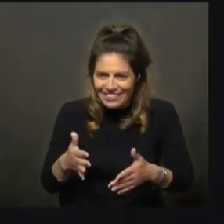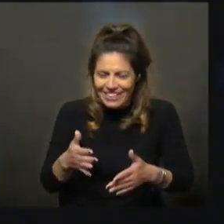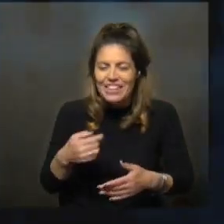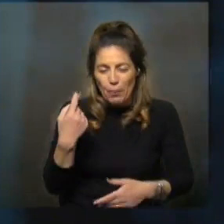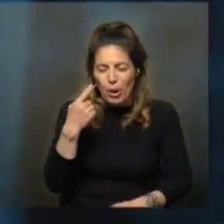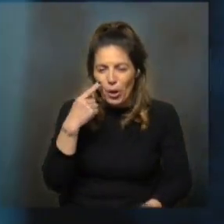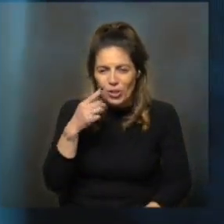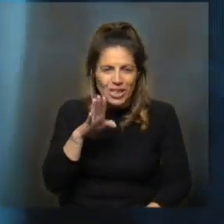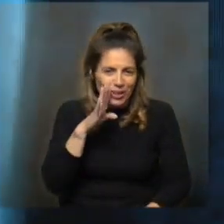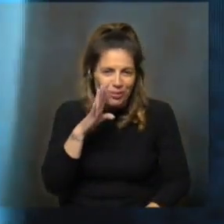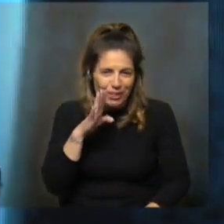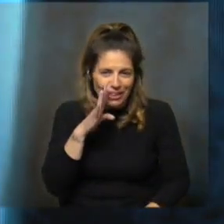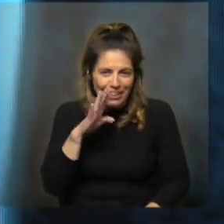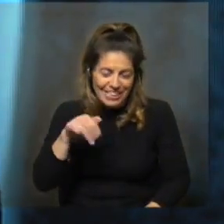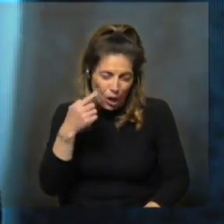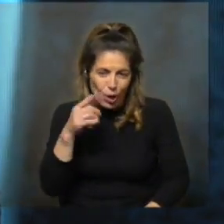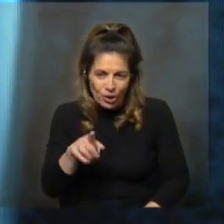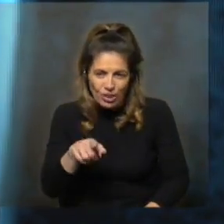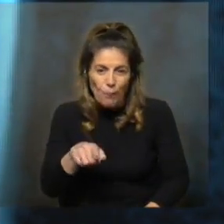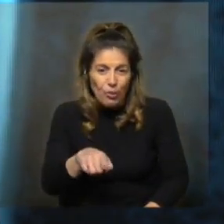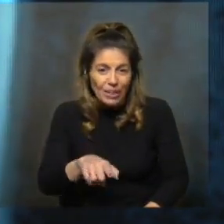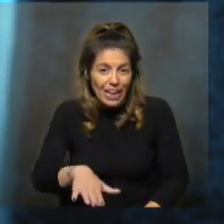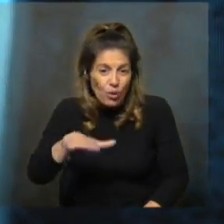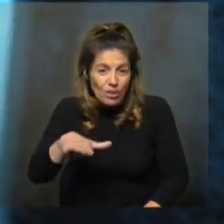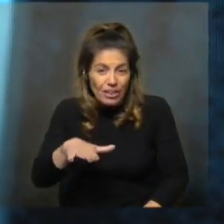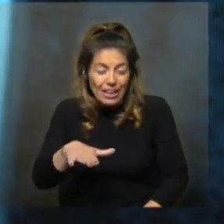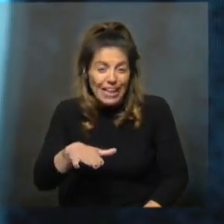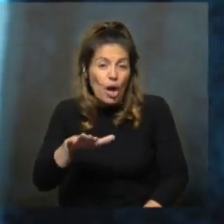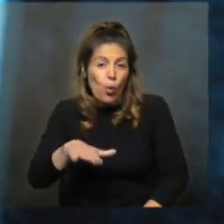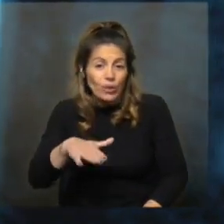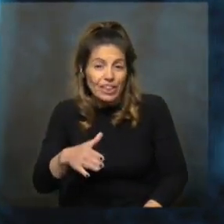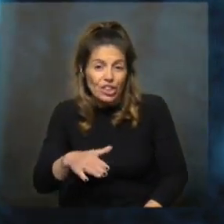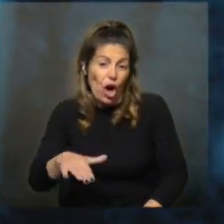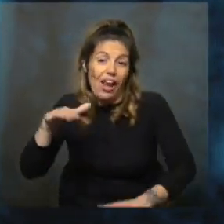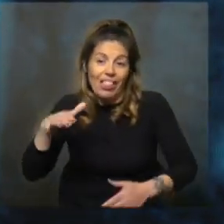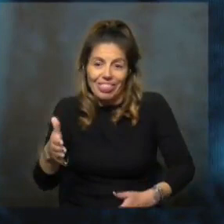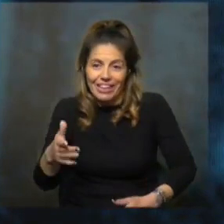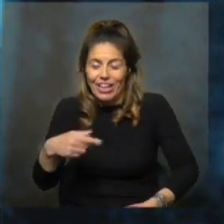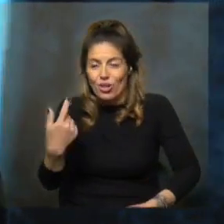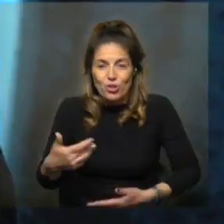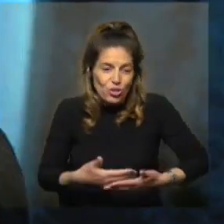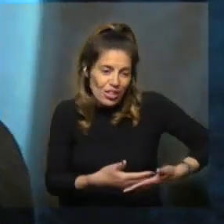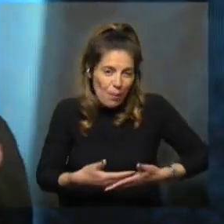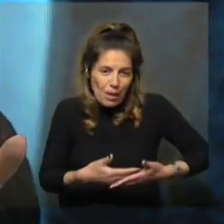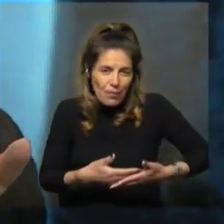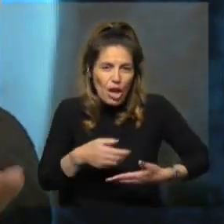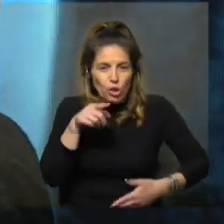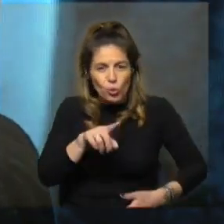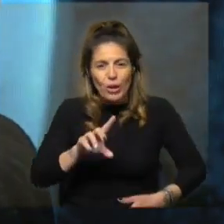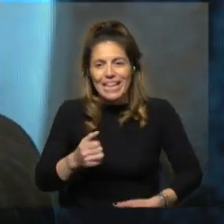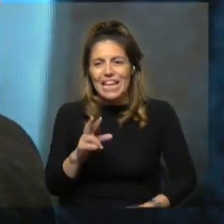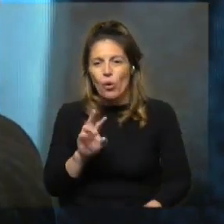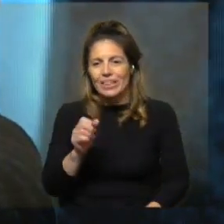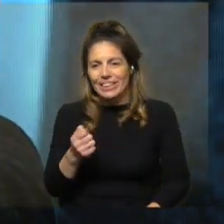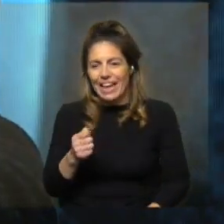la conozco bueno está este porque él era un niño grande dentro de todo todos los demás eran bebz tú y Laurita eran los grandes